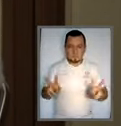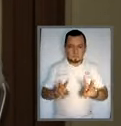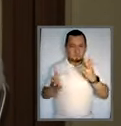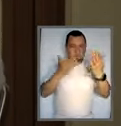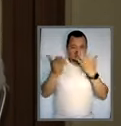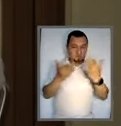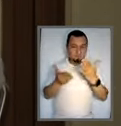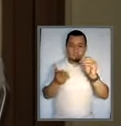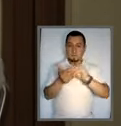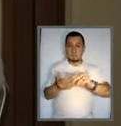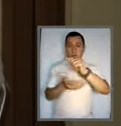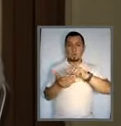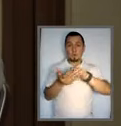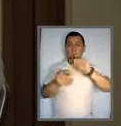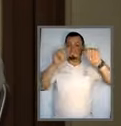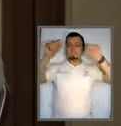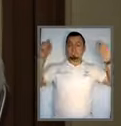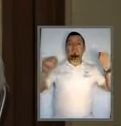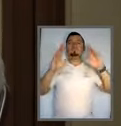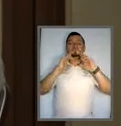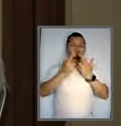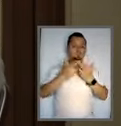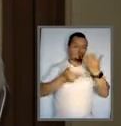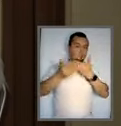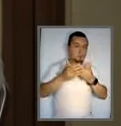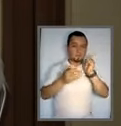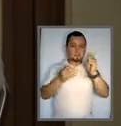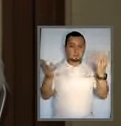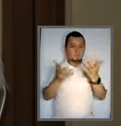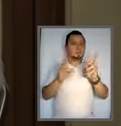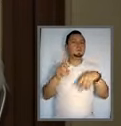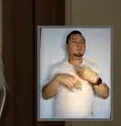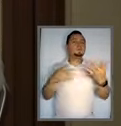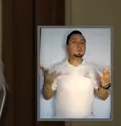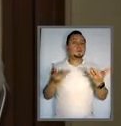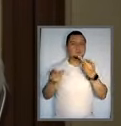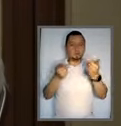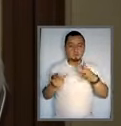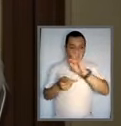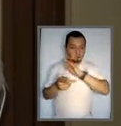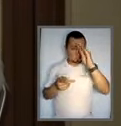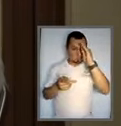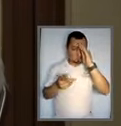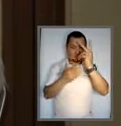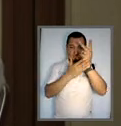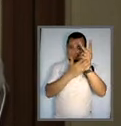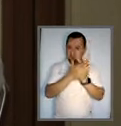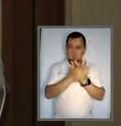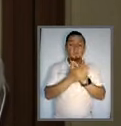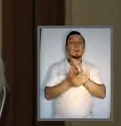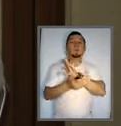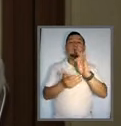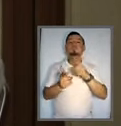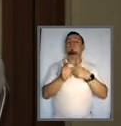las estancias profesionales se establecerá una mesa para definir las medidas preventivas, los protocolos y